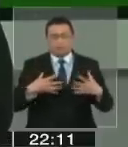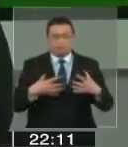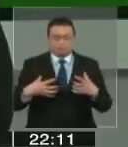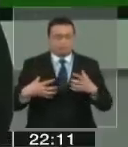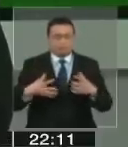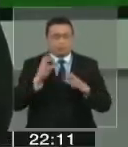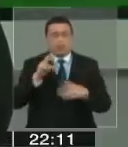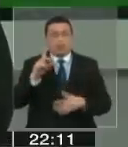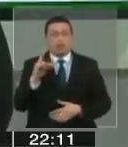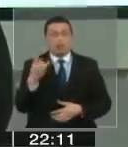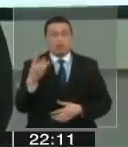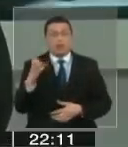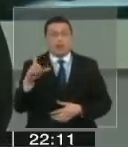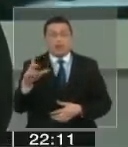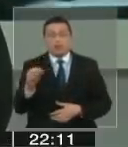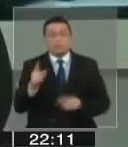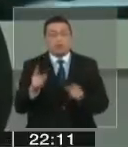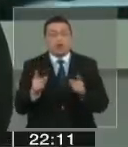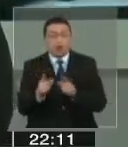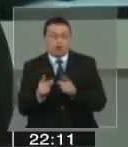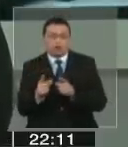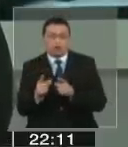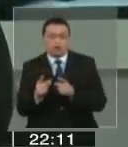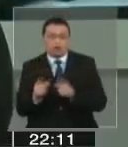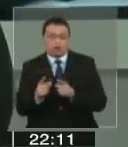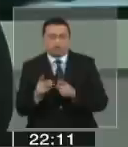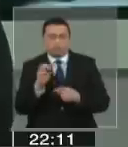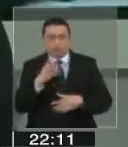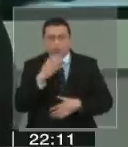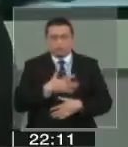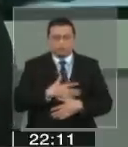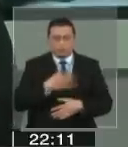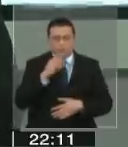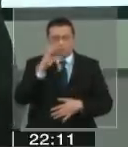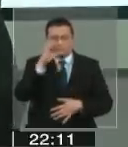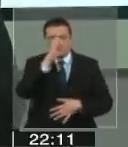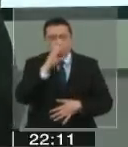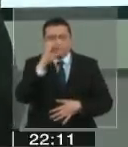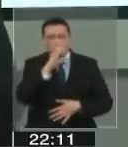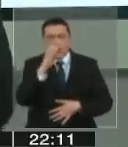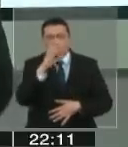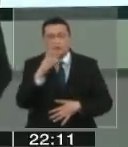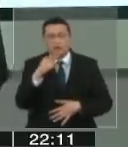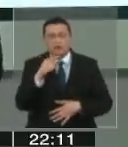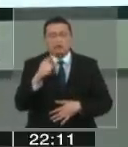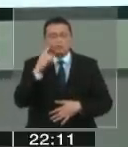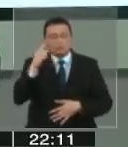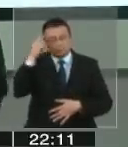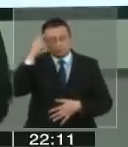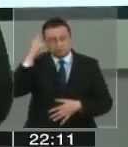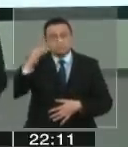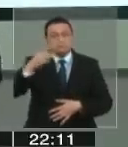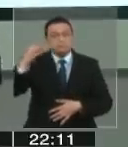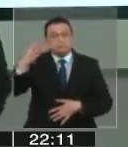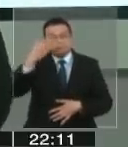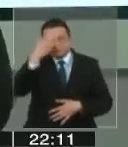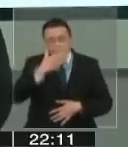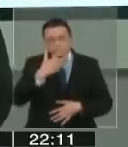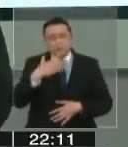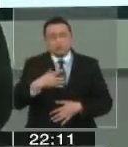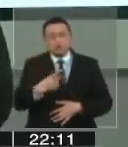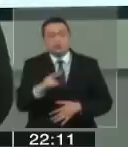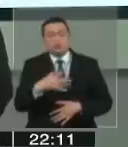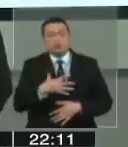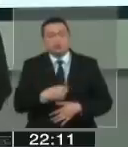para nosotros fue un duelo, pero un duelo cortito, un duelo entre que tú buscas de aterrizar un poco tus expectativas de tu hijo. Es